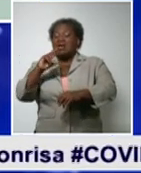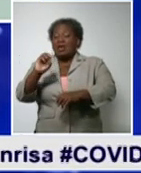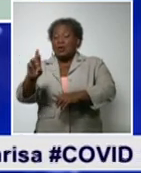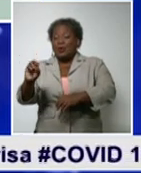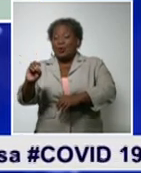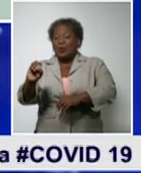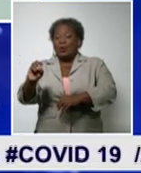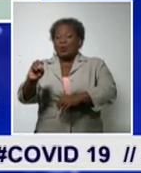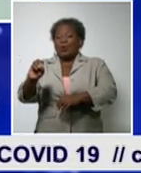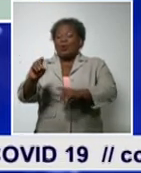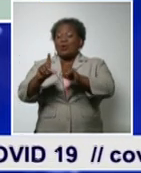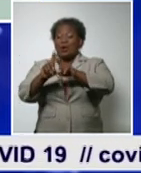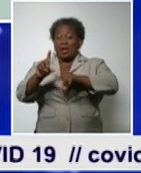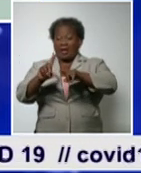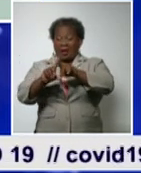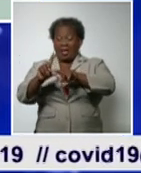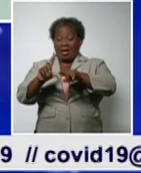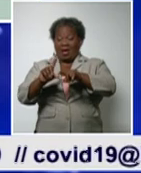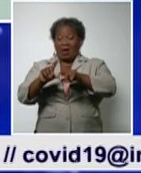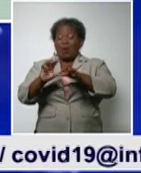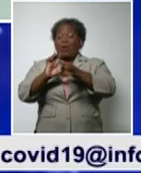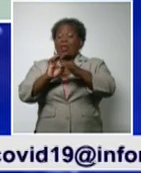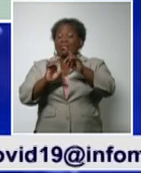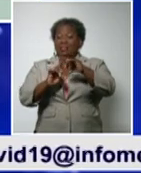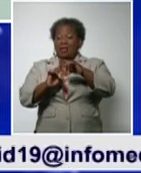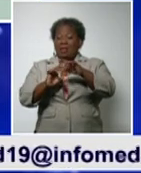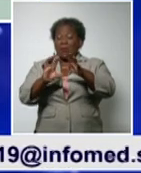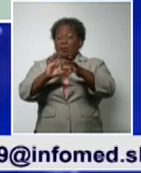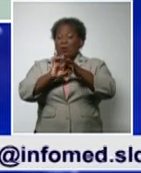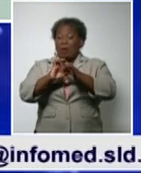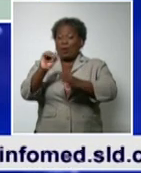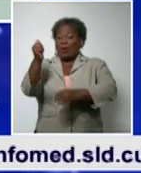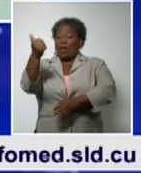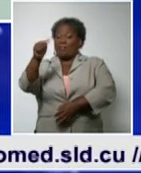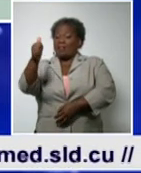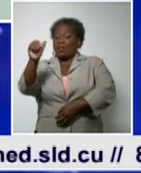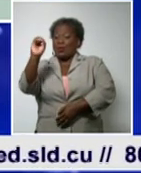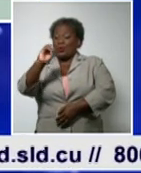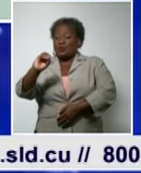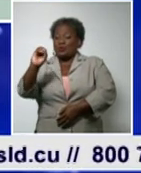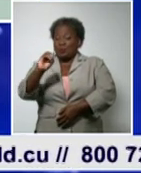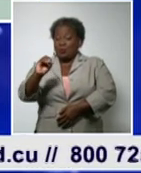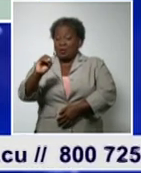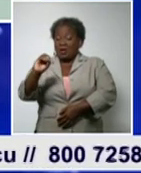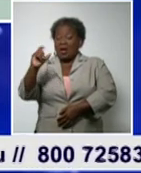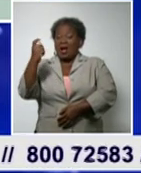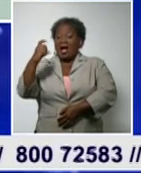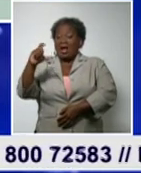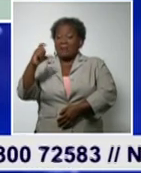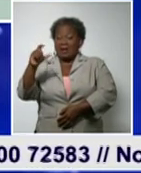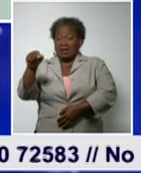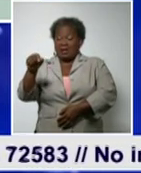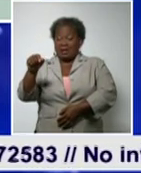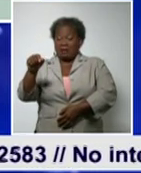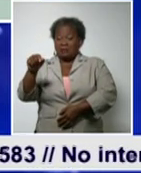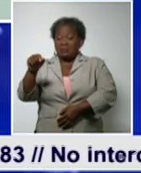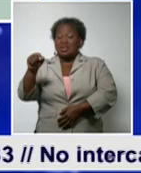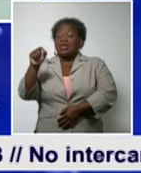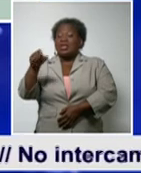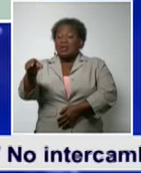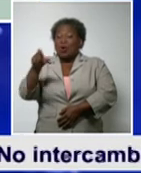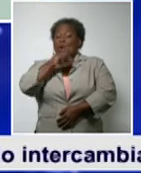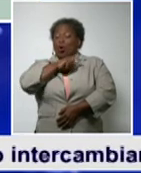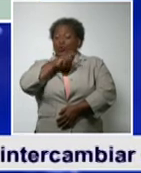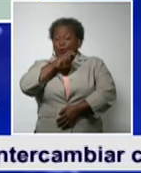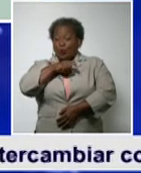Guantánamo a continuación, Guanabacoa, 10 de octubre, está Caimanera después, y Cotorro y Arroyo